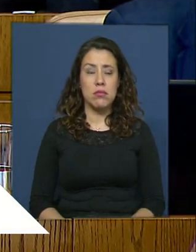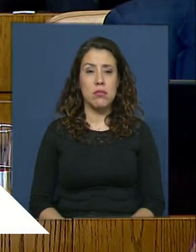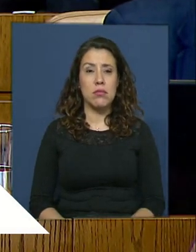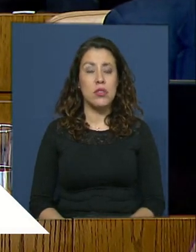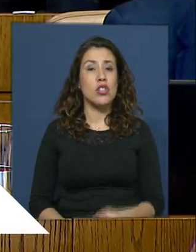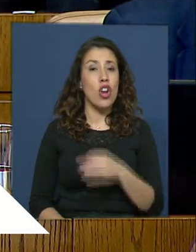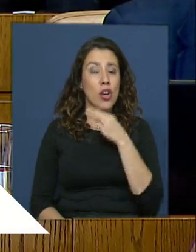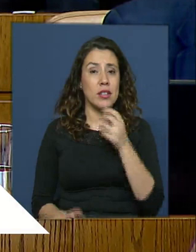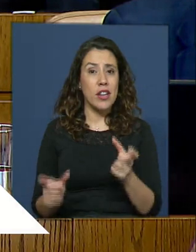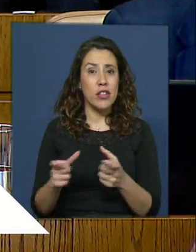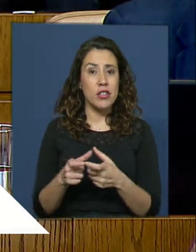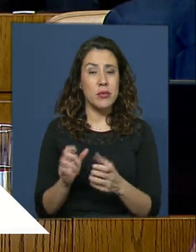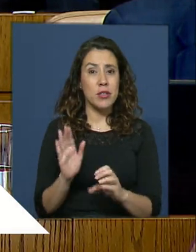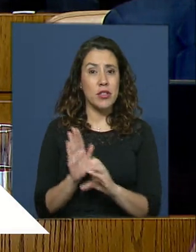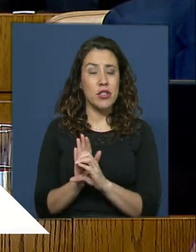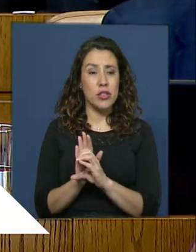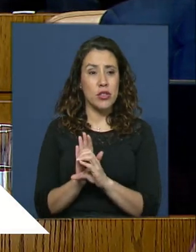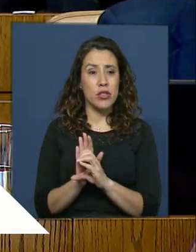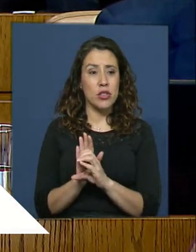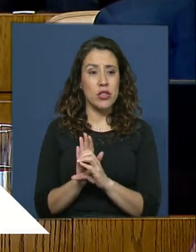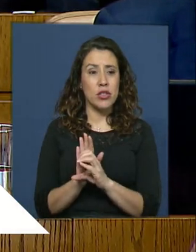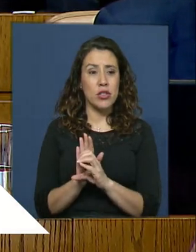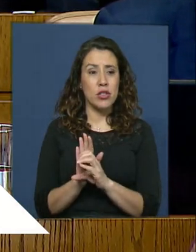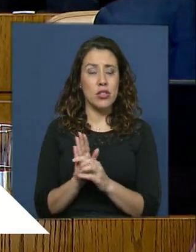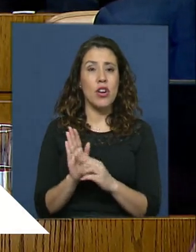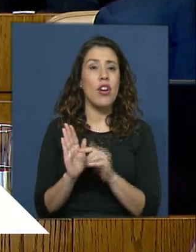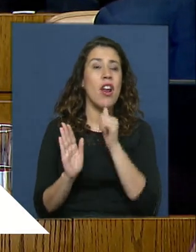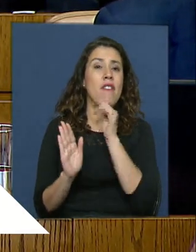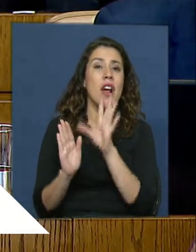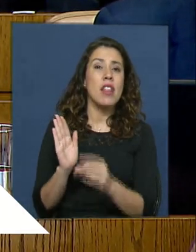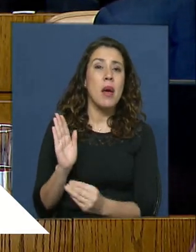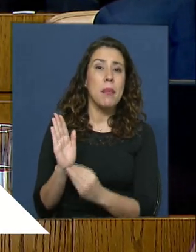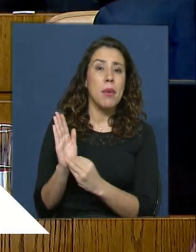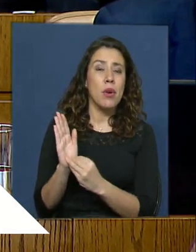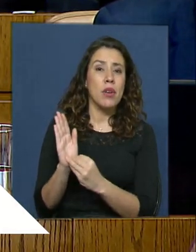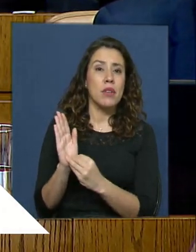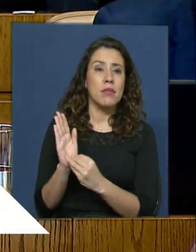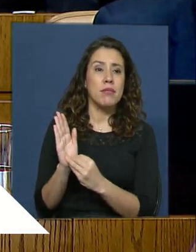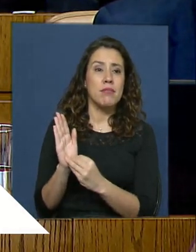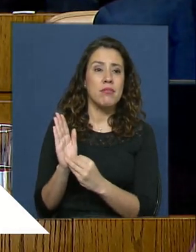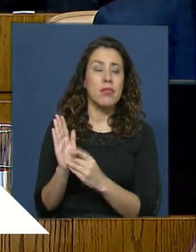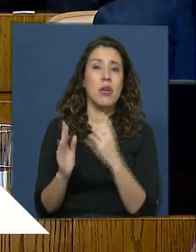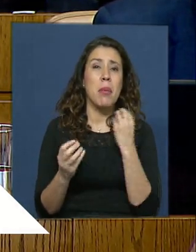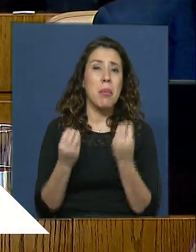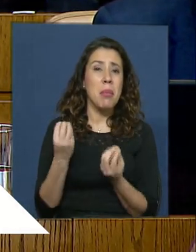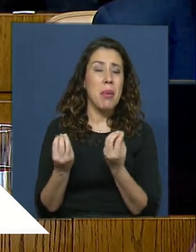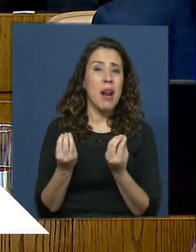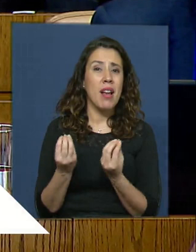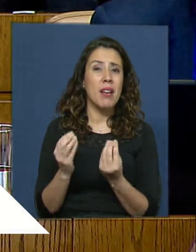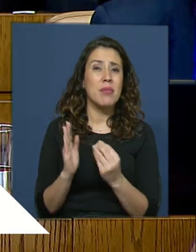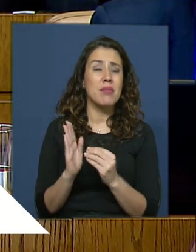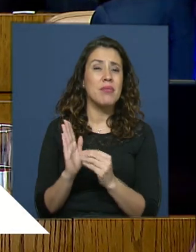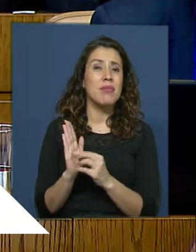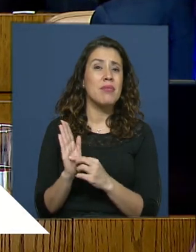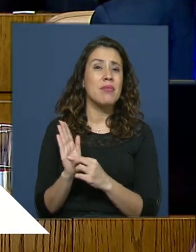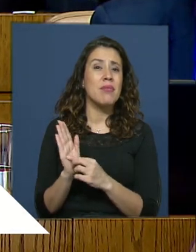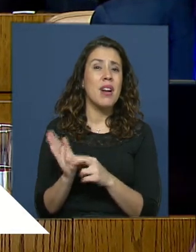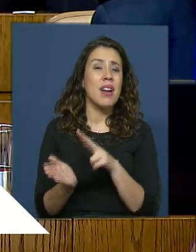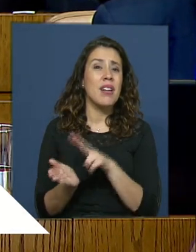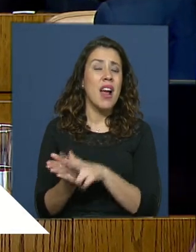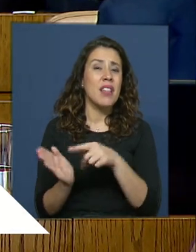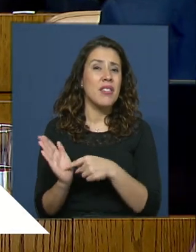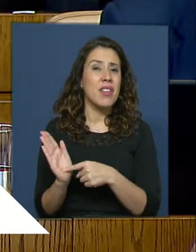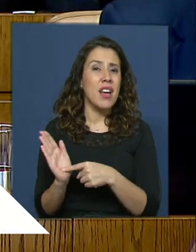indicación de la Comisión de Constitución no lo estaría abarcando. Y no tendría sentido entonces para ratificar la presente figura penal.